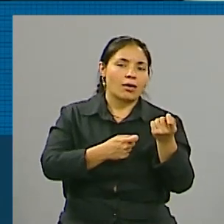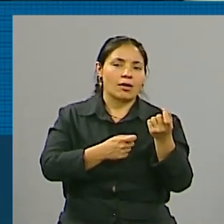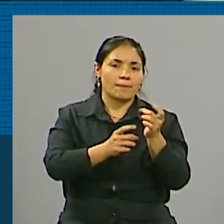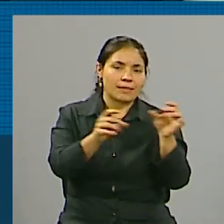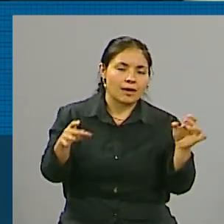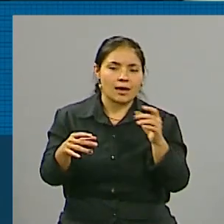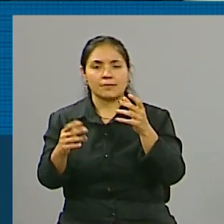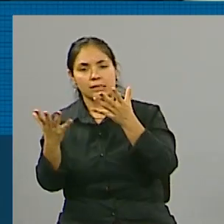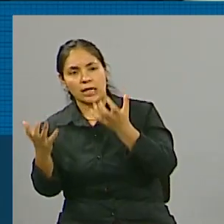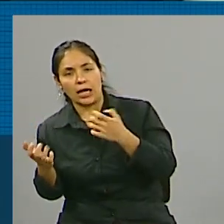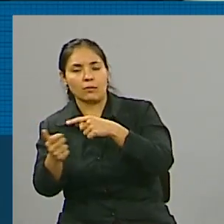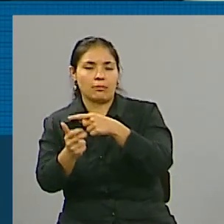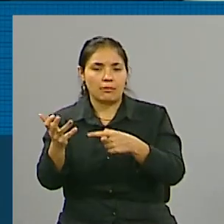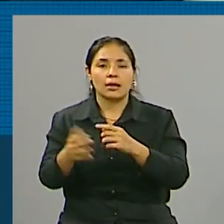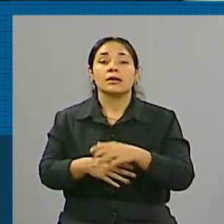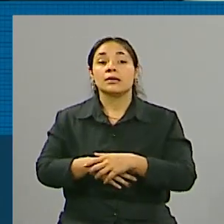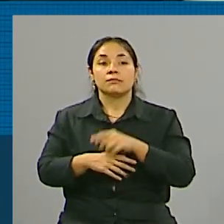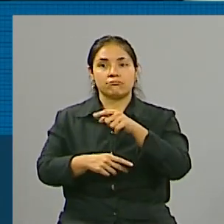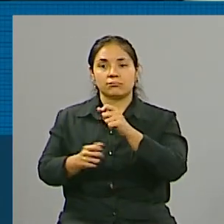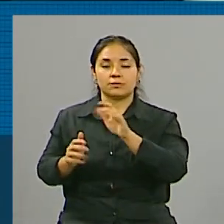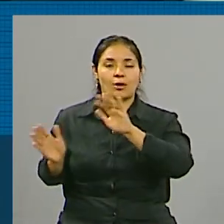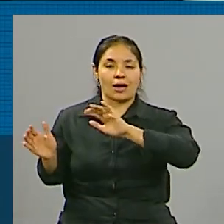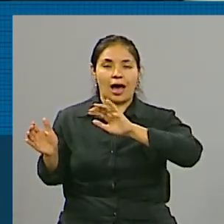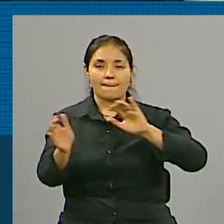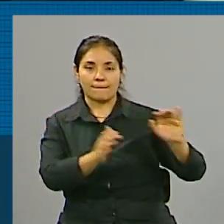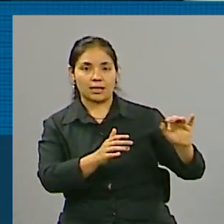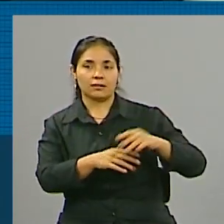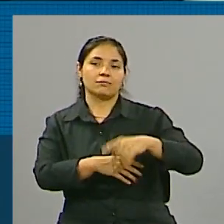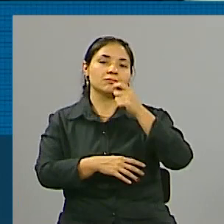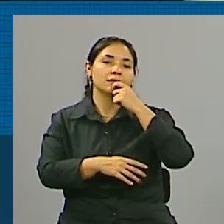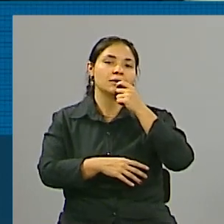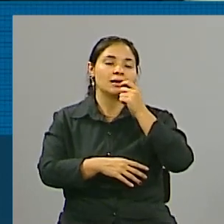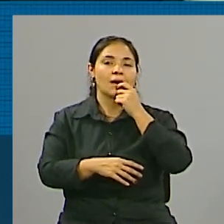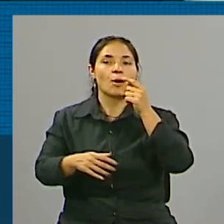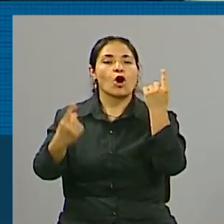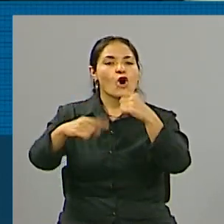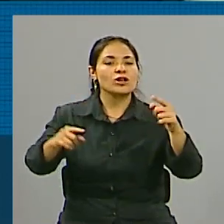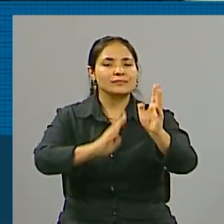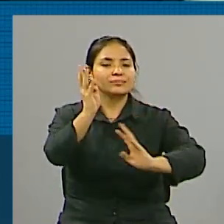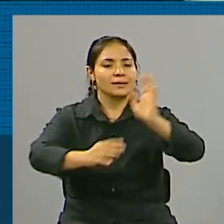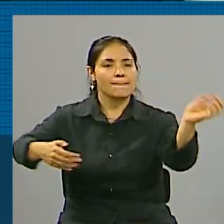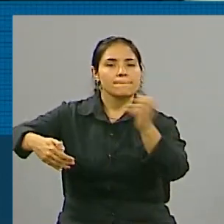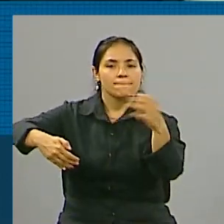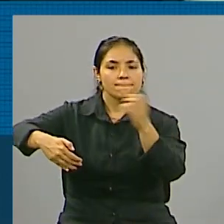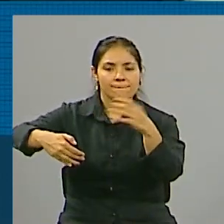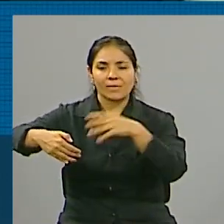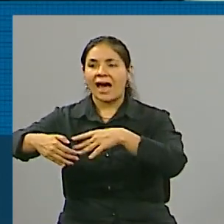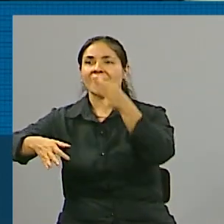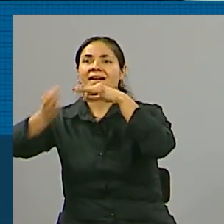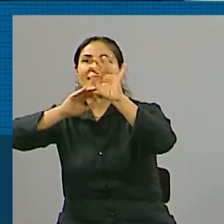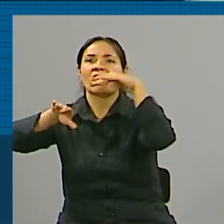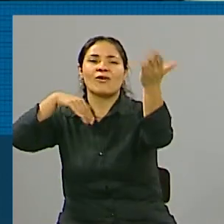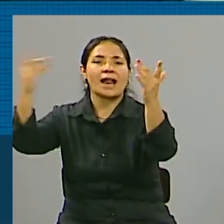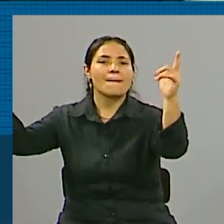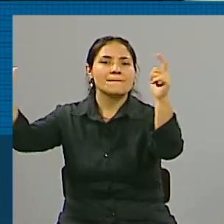eso, ¿no? Que vos hacías mención de que, bueno, obviamente se exportan menos granos, esto es menor ingreso de dólares. Sacando